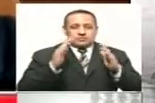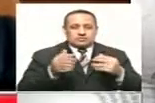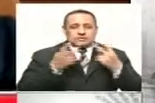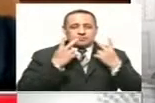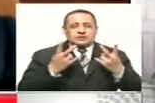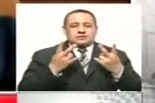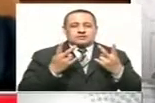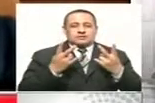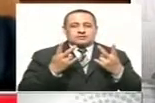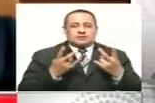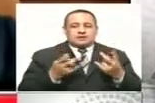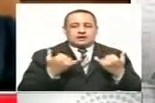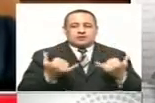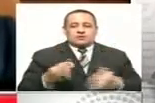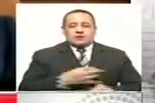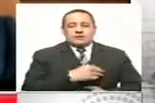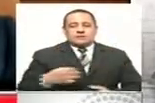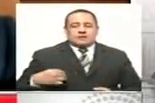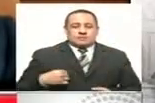al